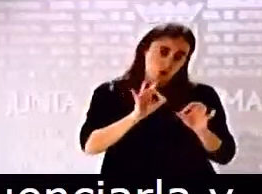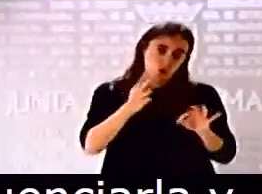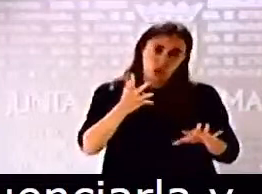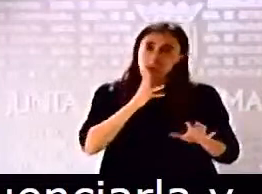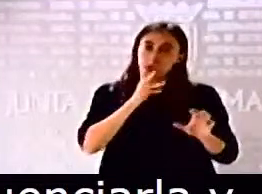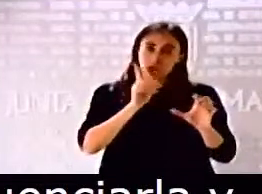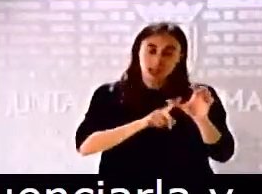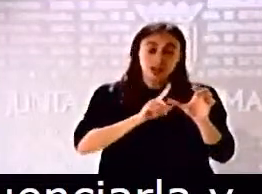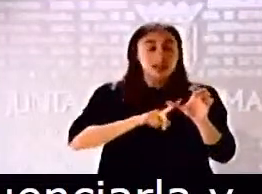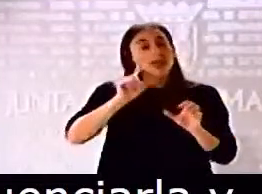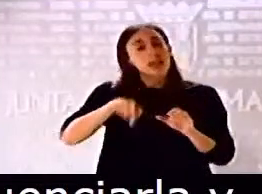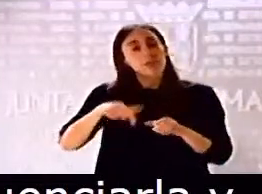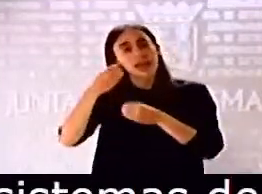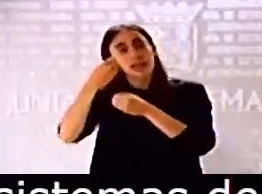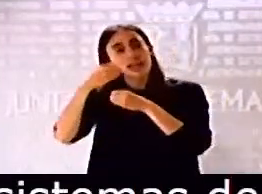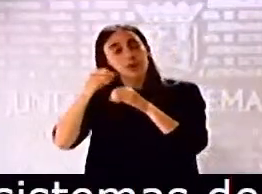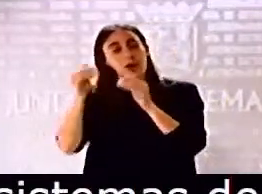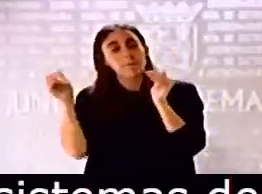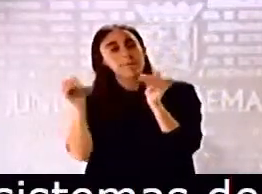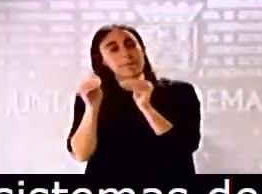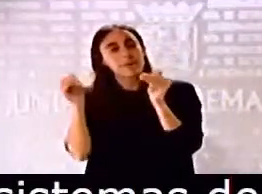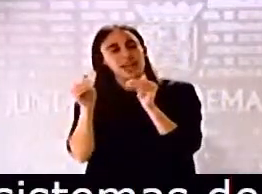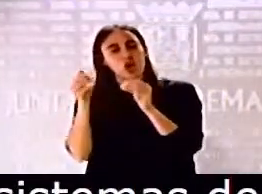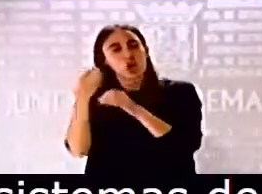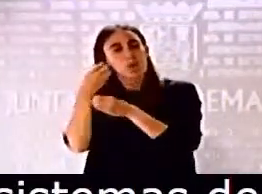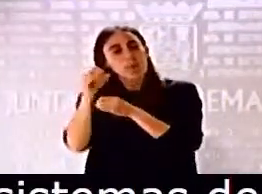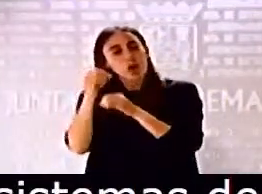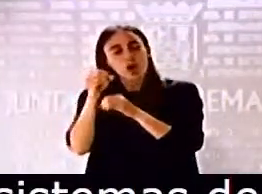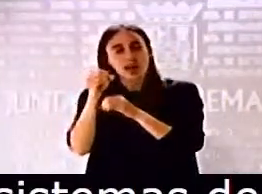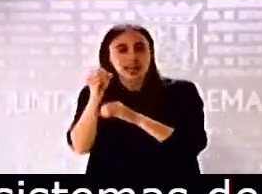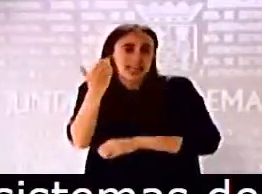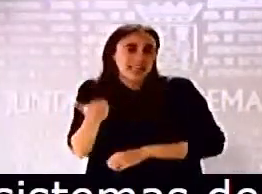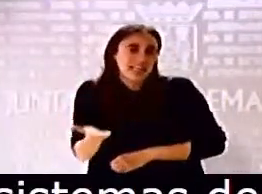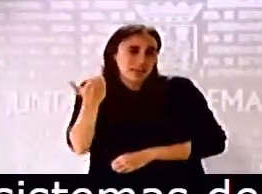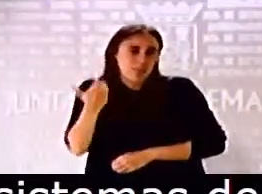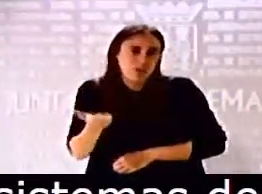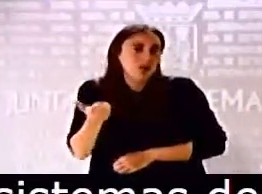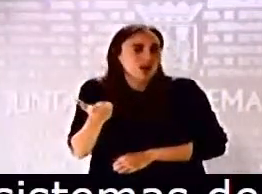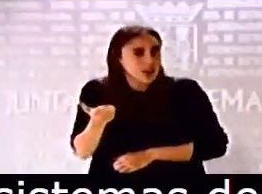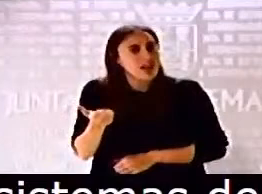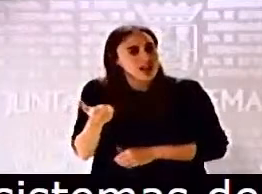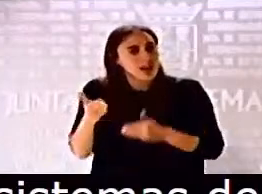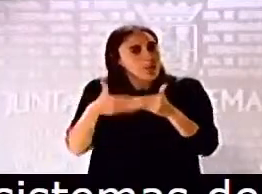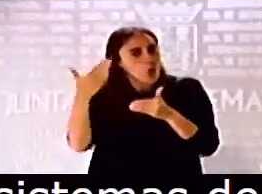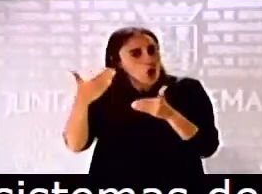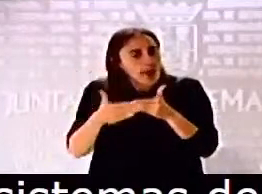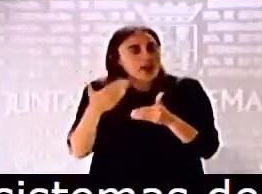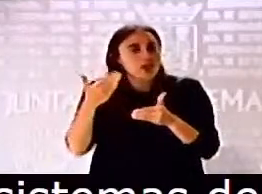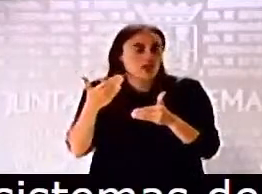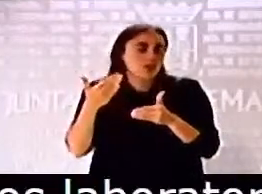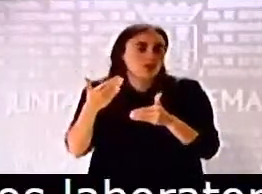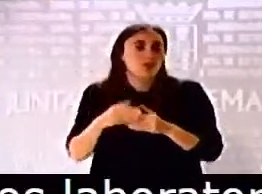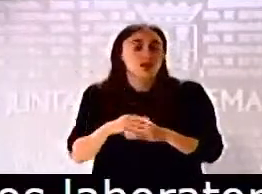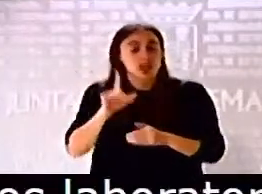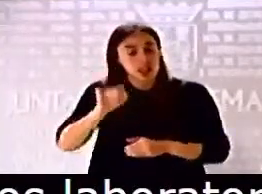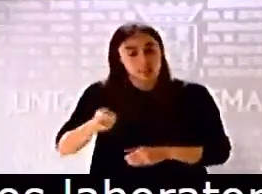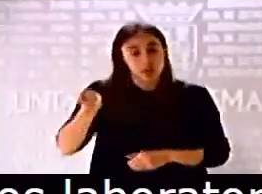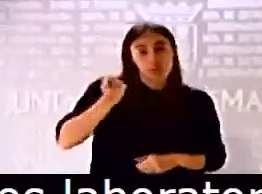de microbiología punteros en el territorio nacional. Tenemos excelentes